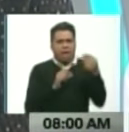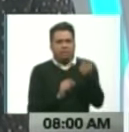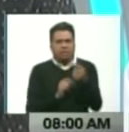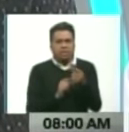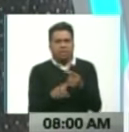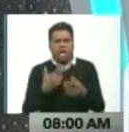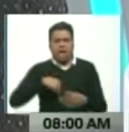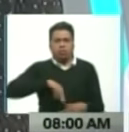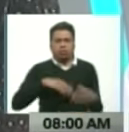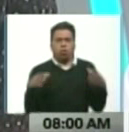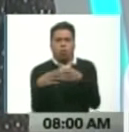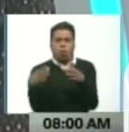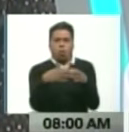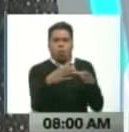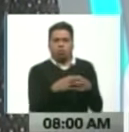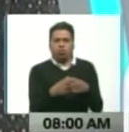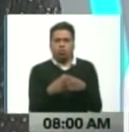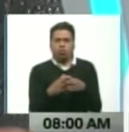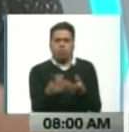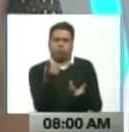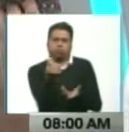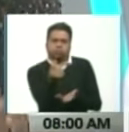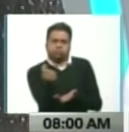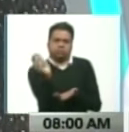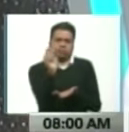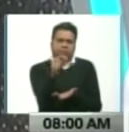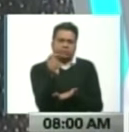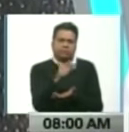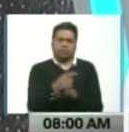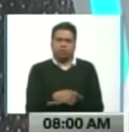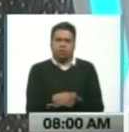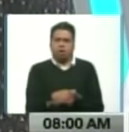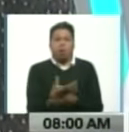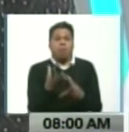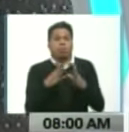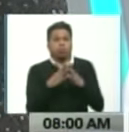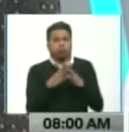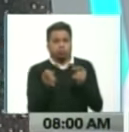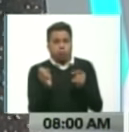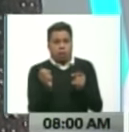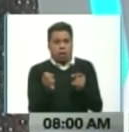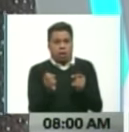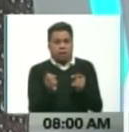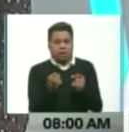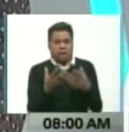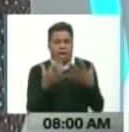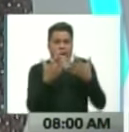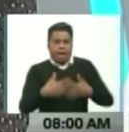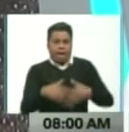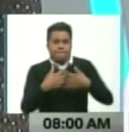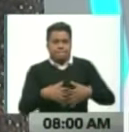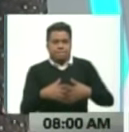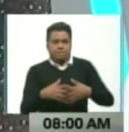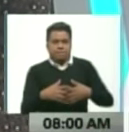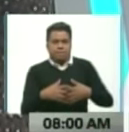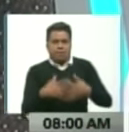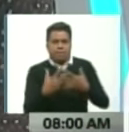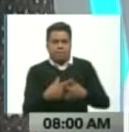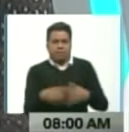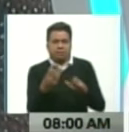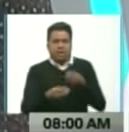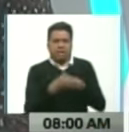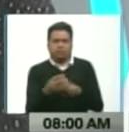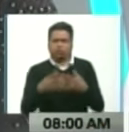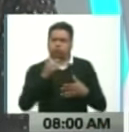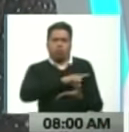nuestro equipo de desarrollo le llega un porcentaje de ingresos por la empresa que está dando la publicidad. Todos esos ingresos son totalmente en dólares. Y